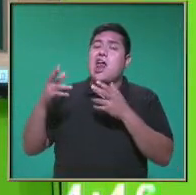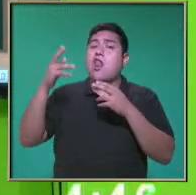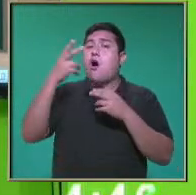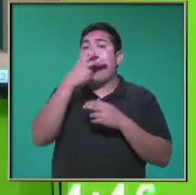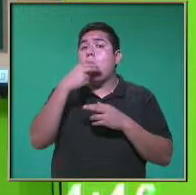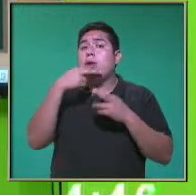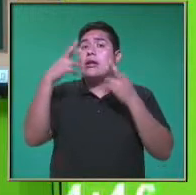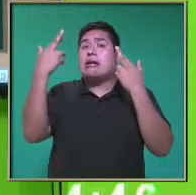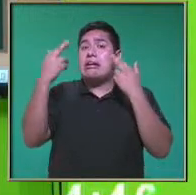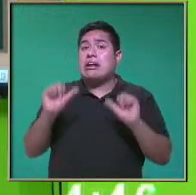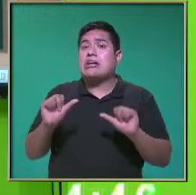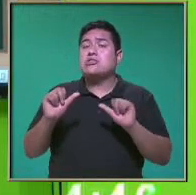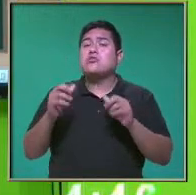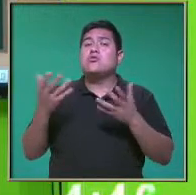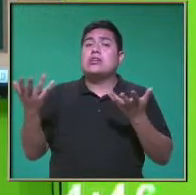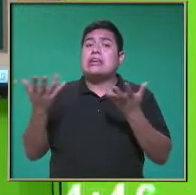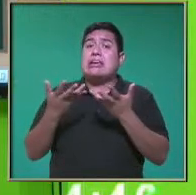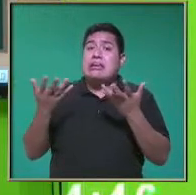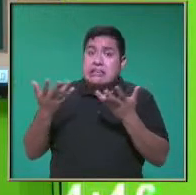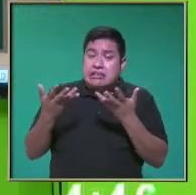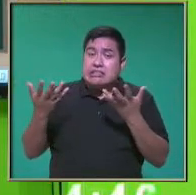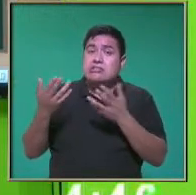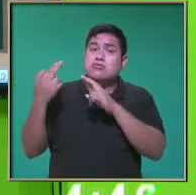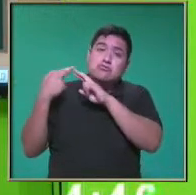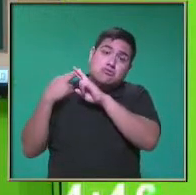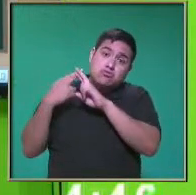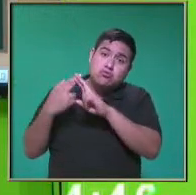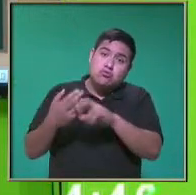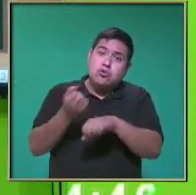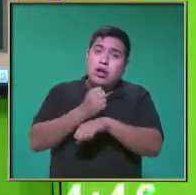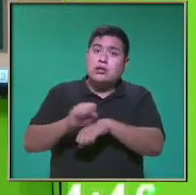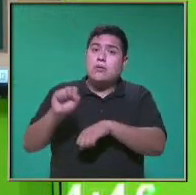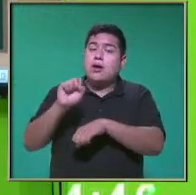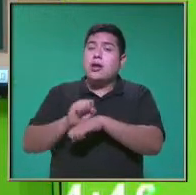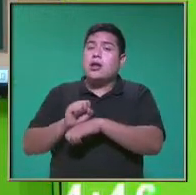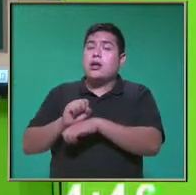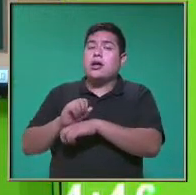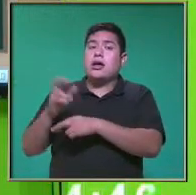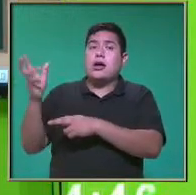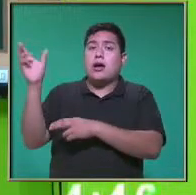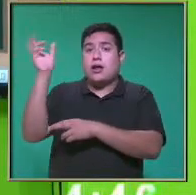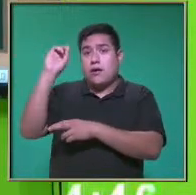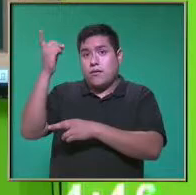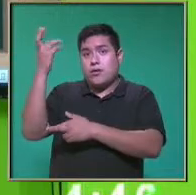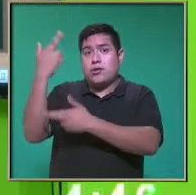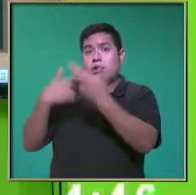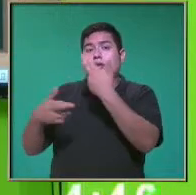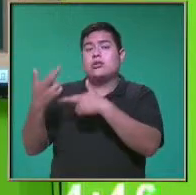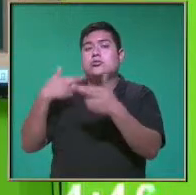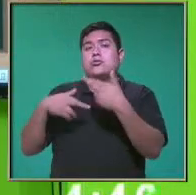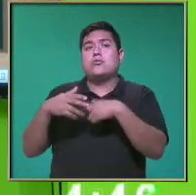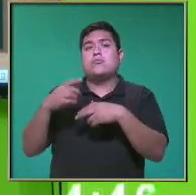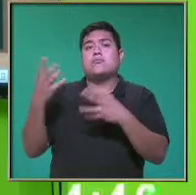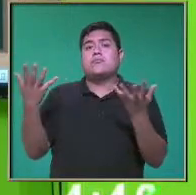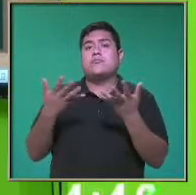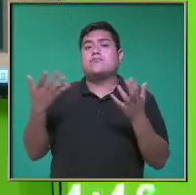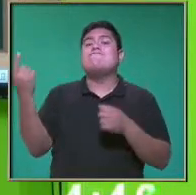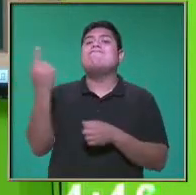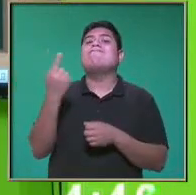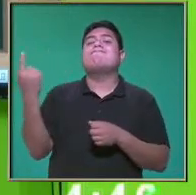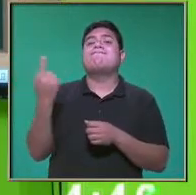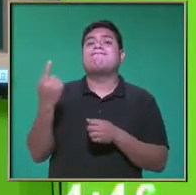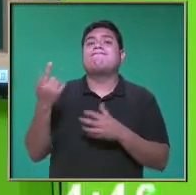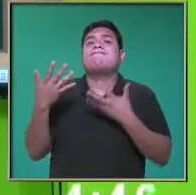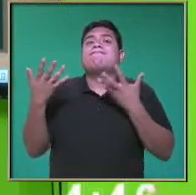muchas semanas cuando su caballo regresó? If you remember, in the story says that he was working many weeks without